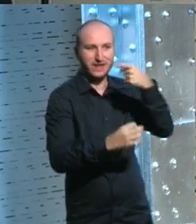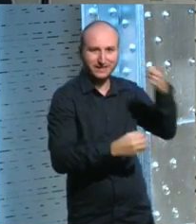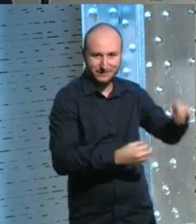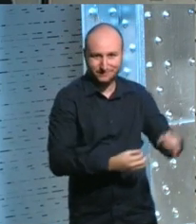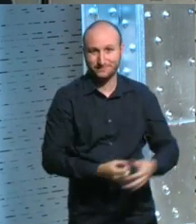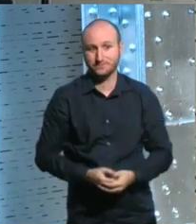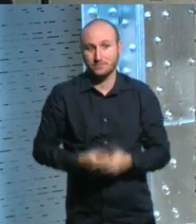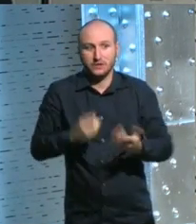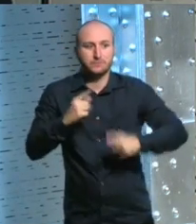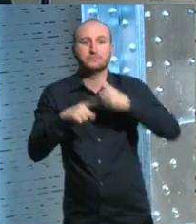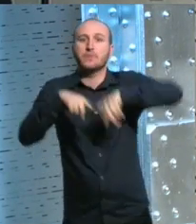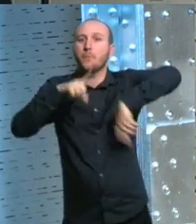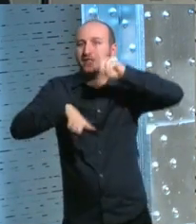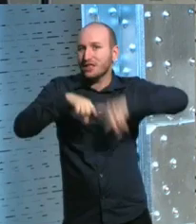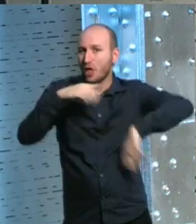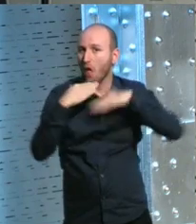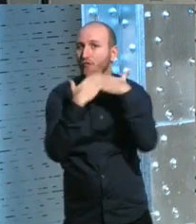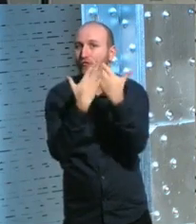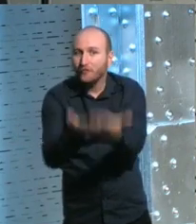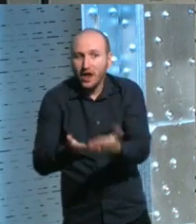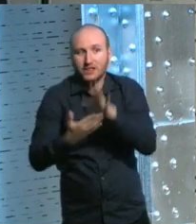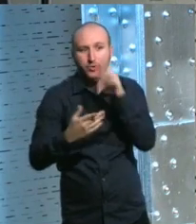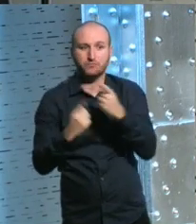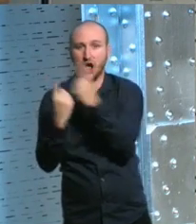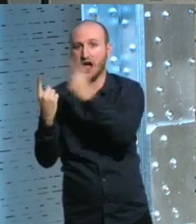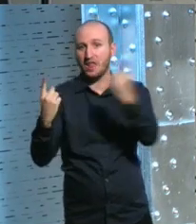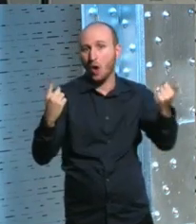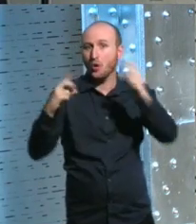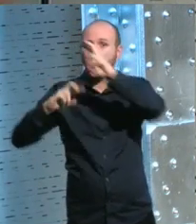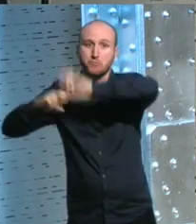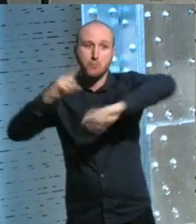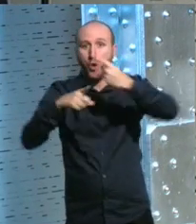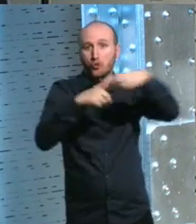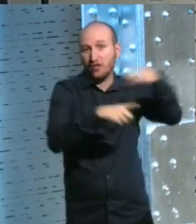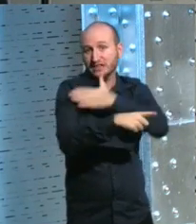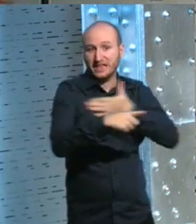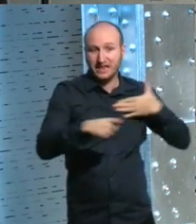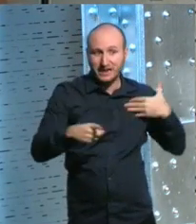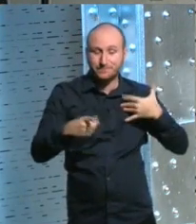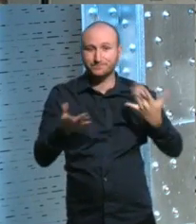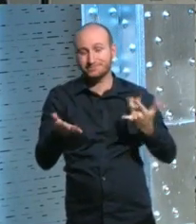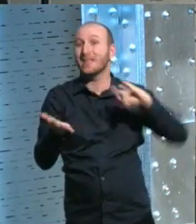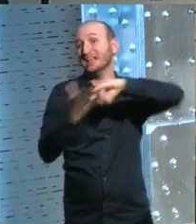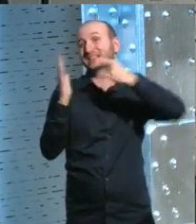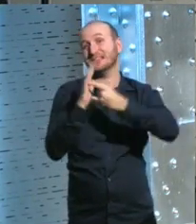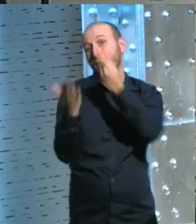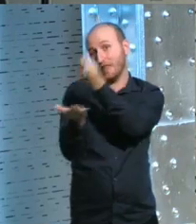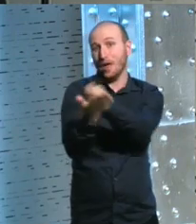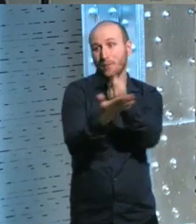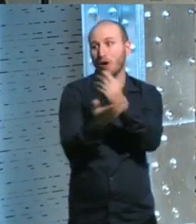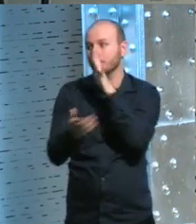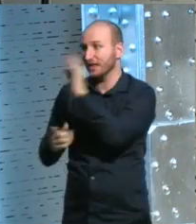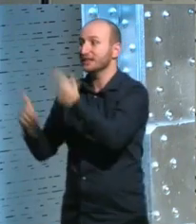la oferta a la búsqueda que uno tiene. Con un sistema de pago compatible. Geolocalizando, ¿no? Es